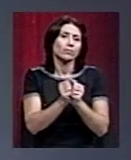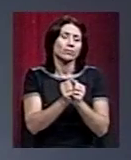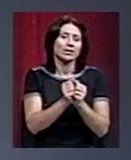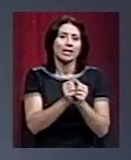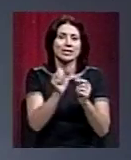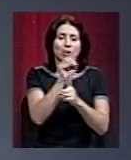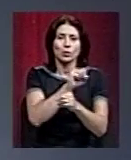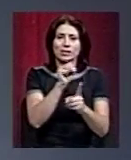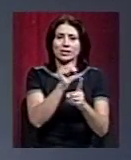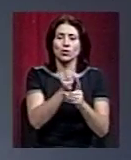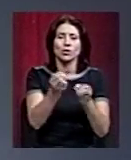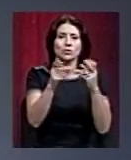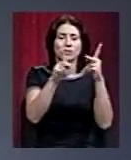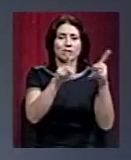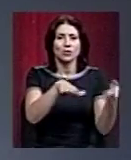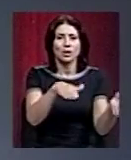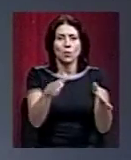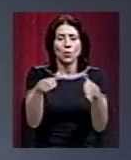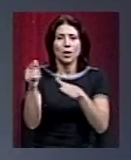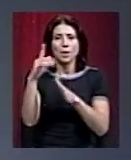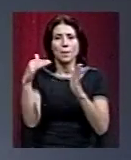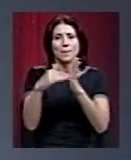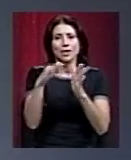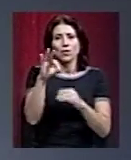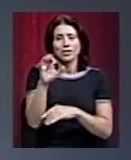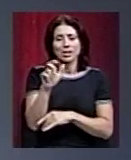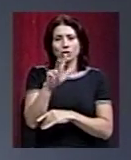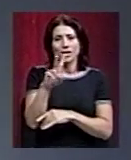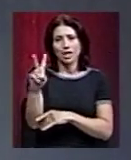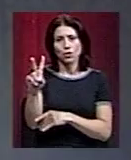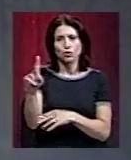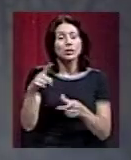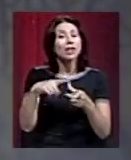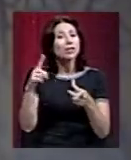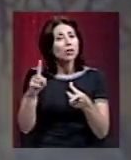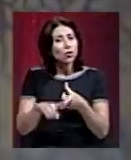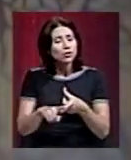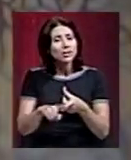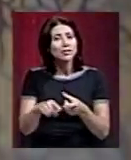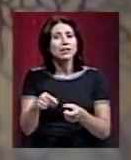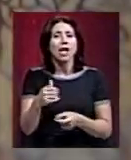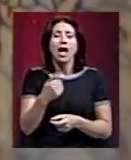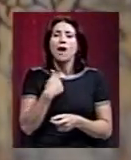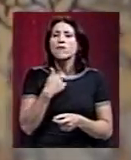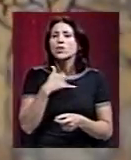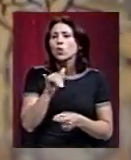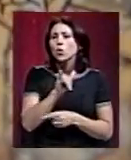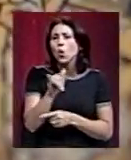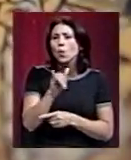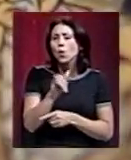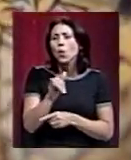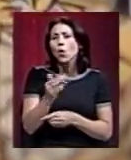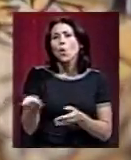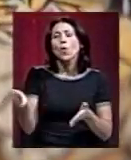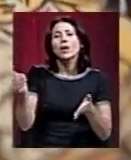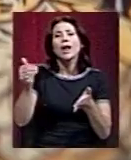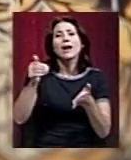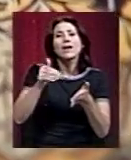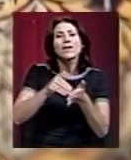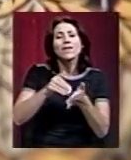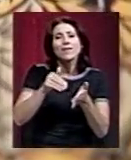muy conocido, en enero de 1932. Entonces, ha habido como una especie de resiembra de vientos. O